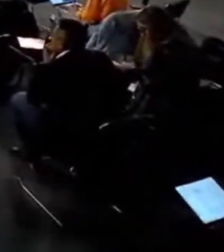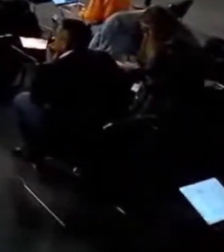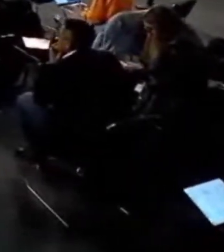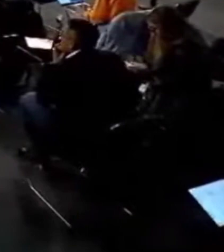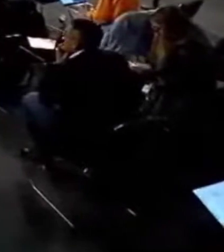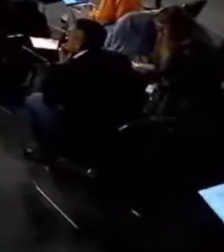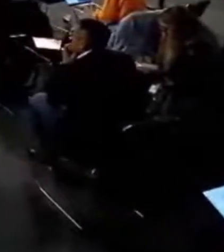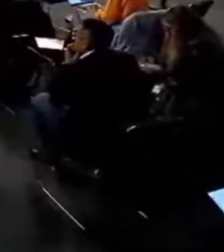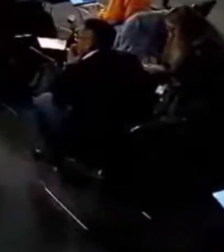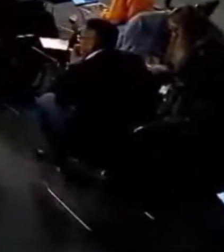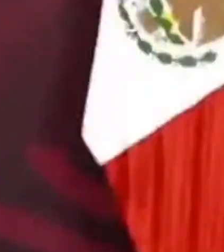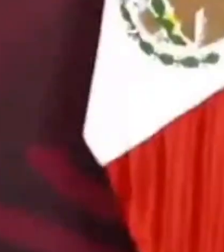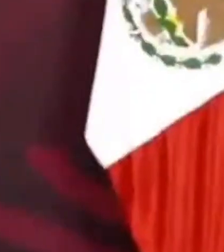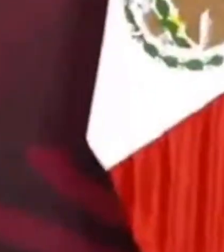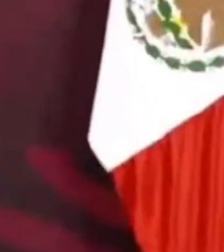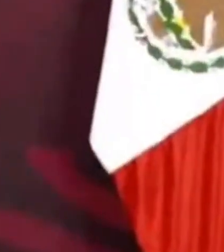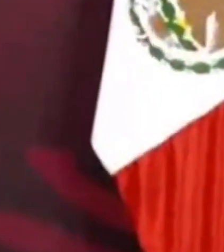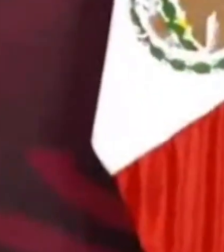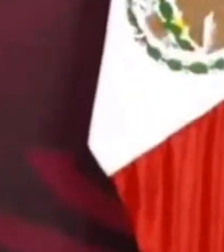él